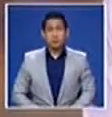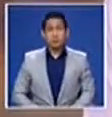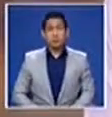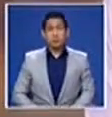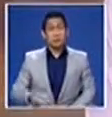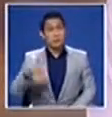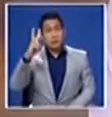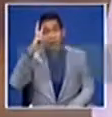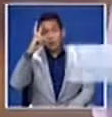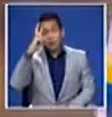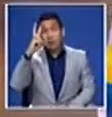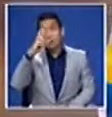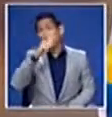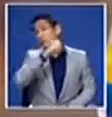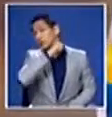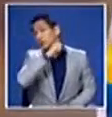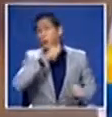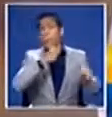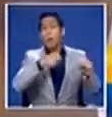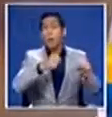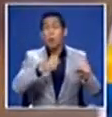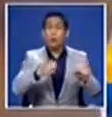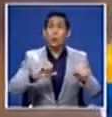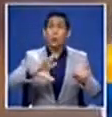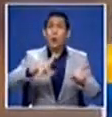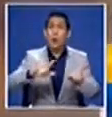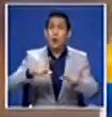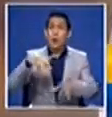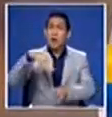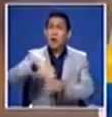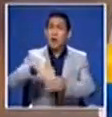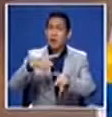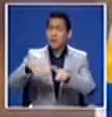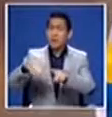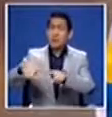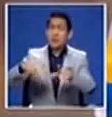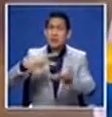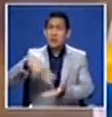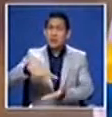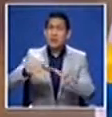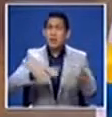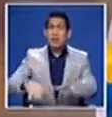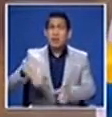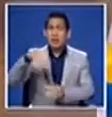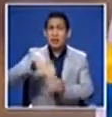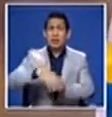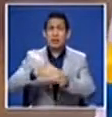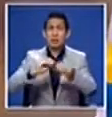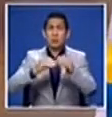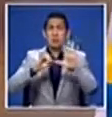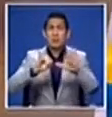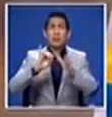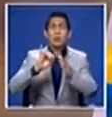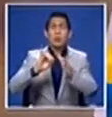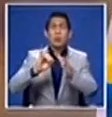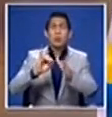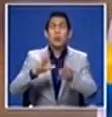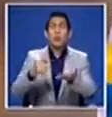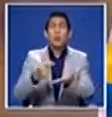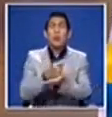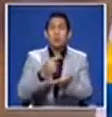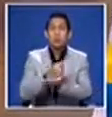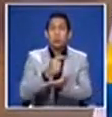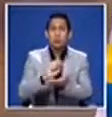Asaltantes en moto atacan durante fiestas y otros eventos a los habitantes del bloque 6 de la cooperativa Unión de Bananeros en Guayaquil. Las víctimas